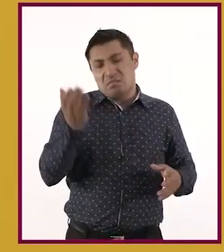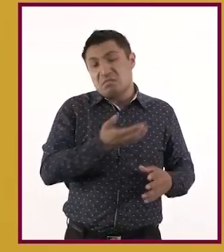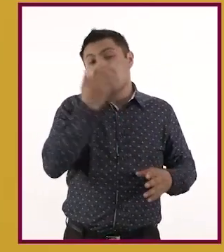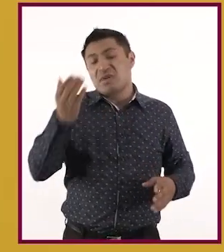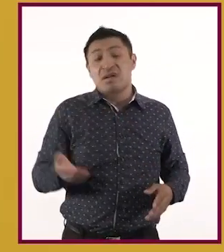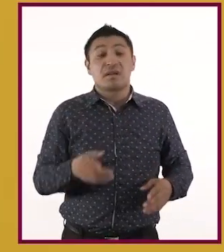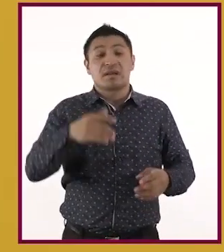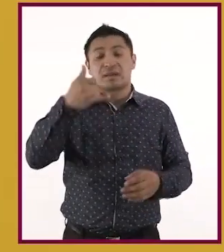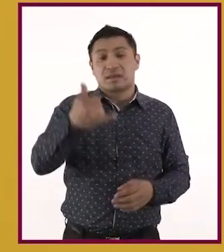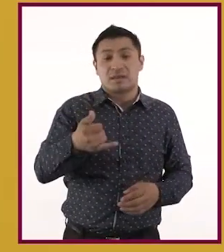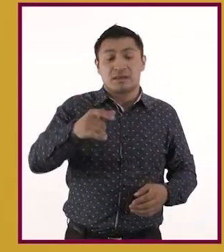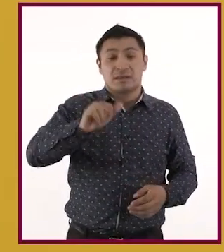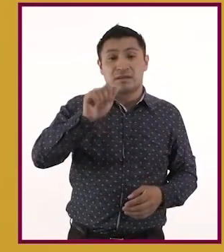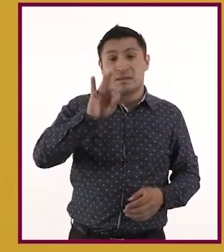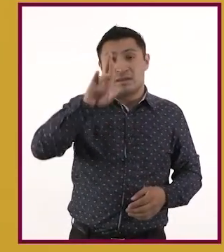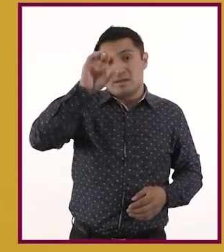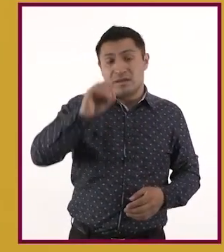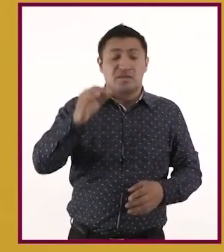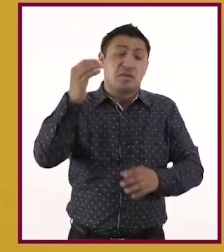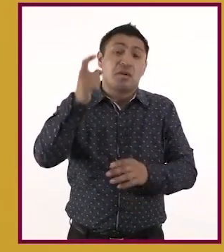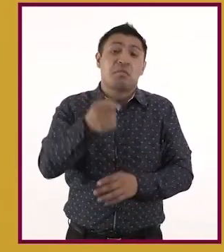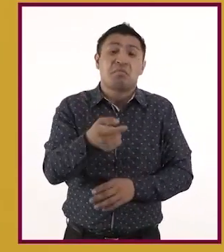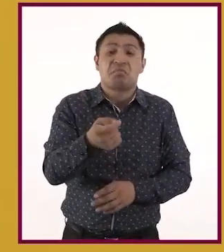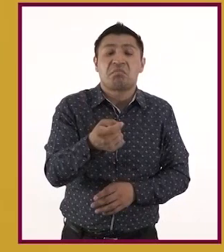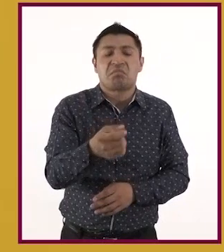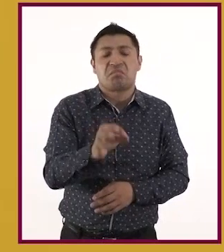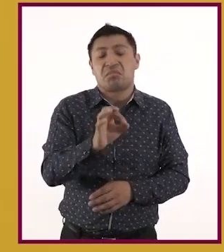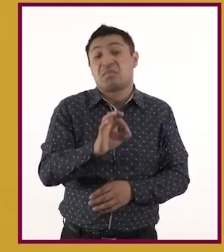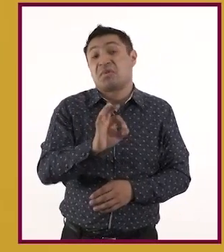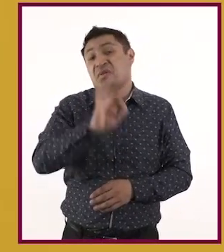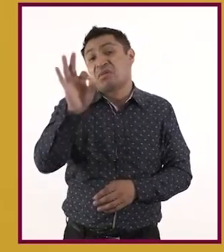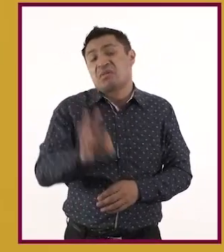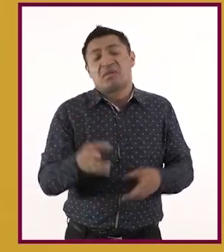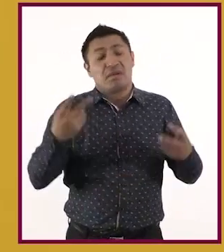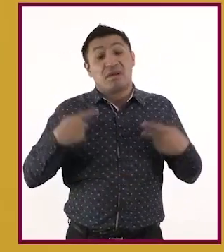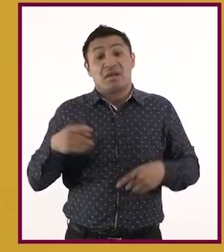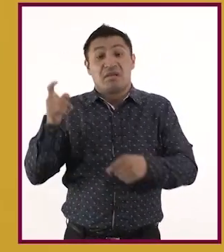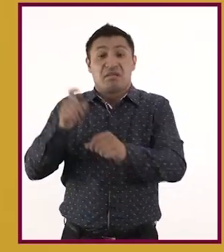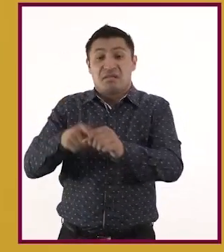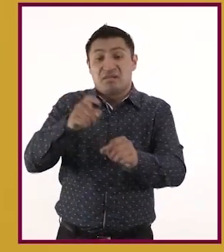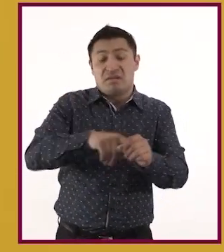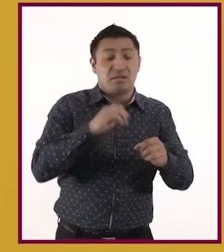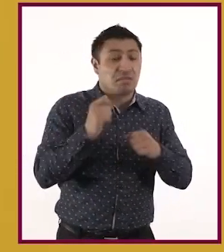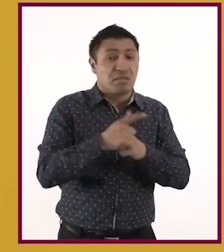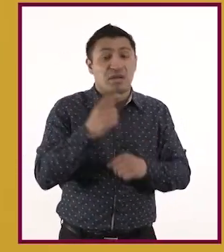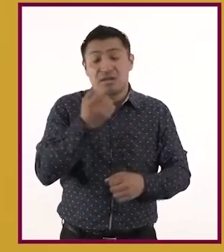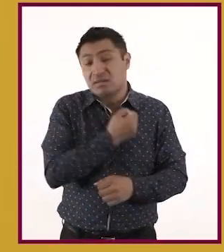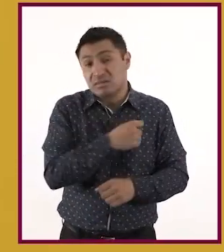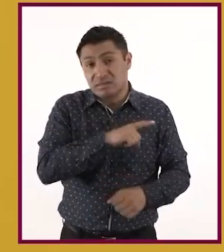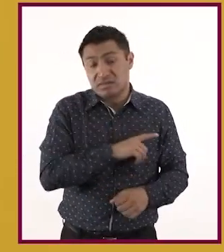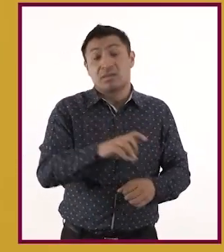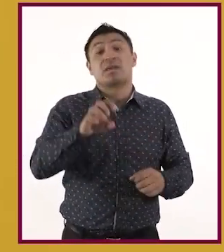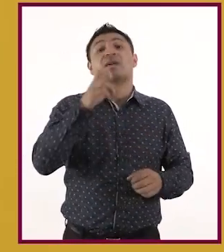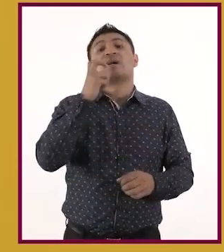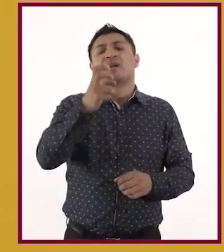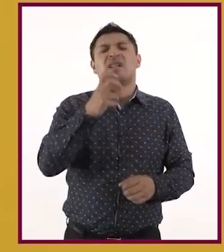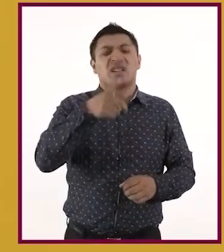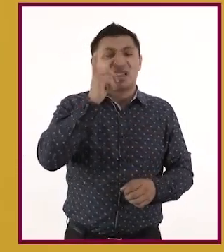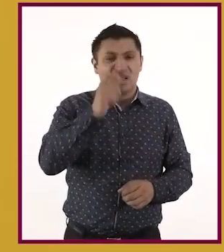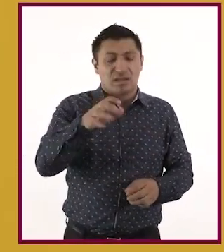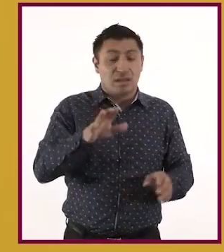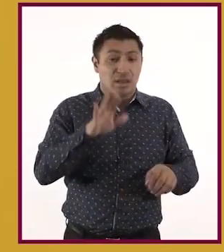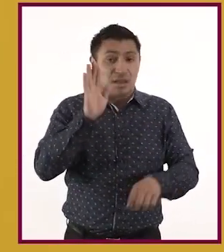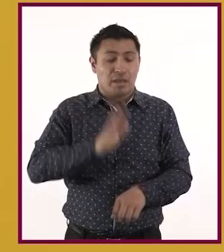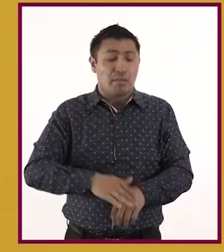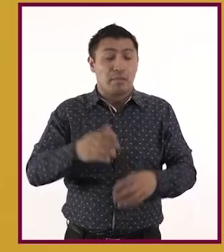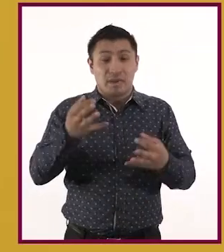de raíces afro son las que tienen menor porcentaje de personas afiliadas a algún servicio de salud, lo que sugiere que más allá de alguna